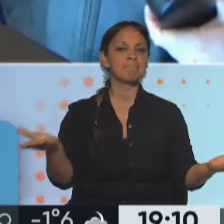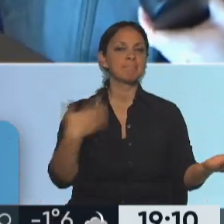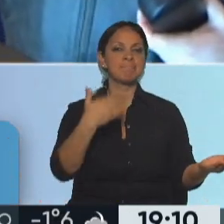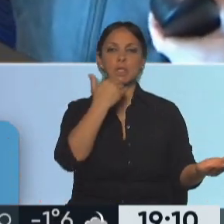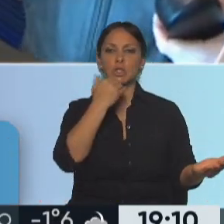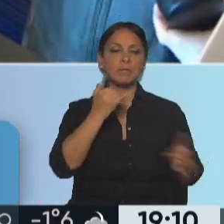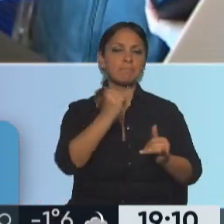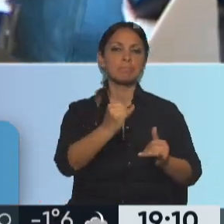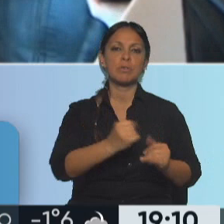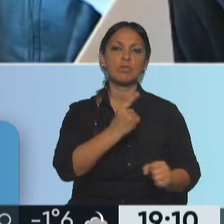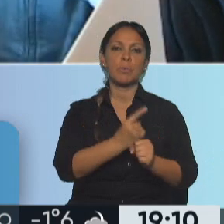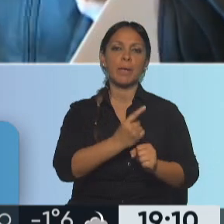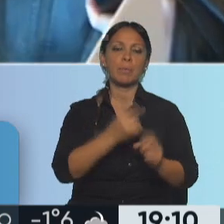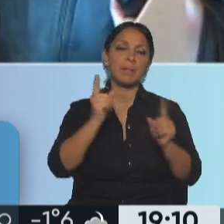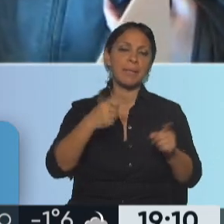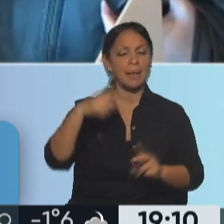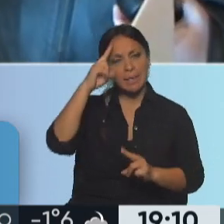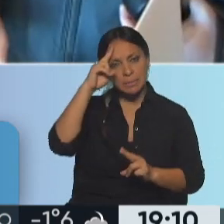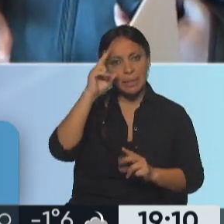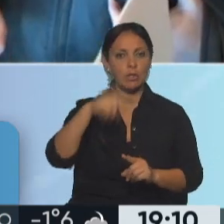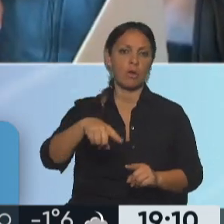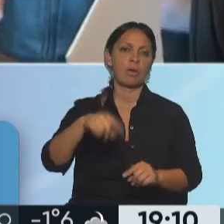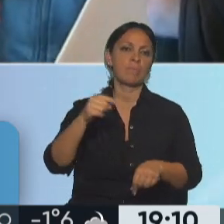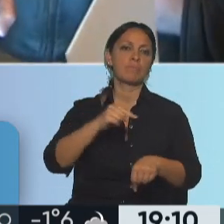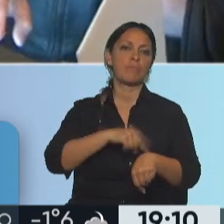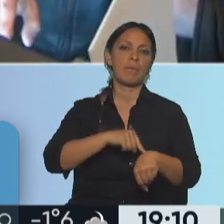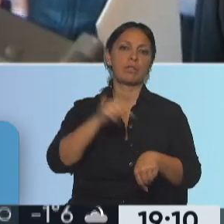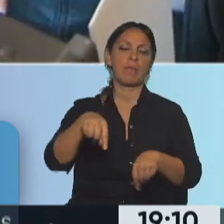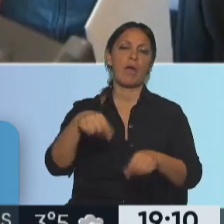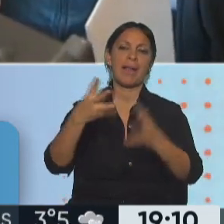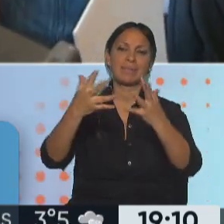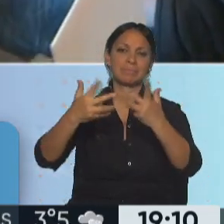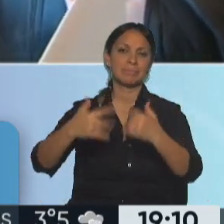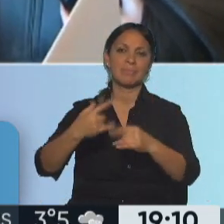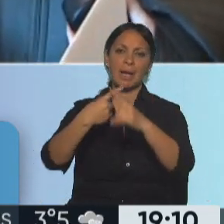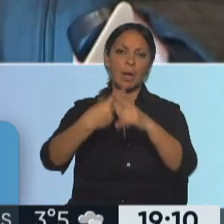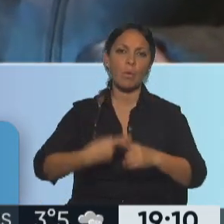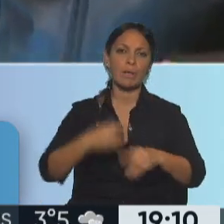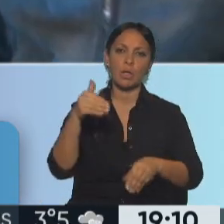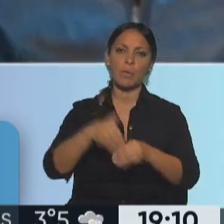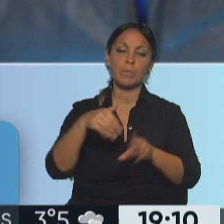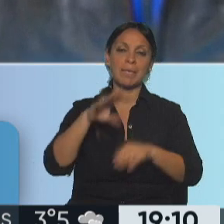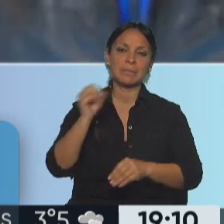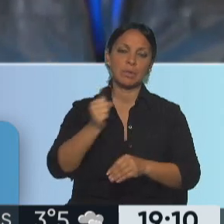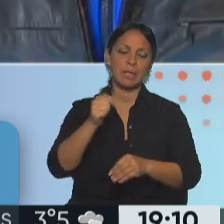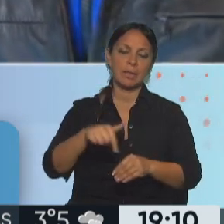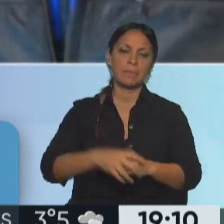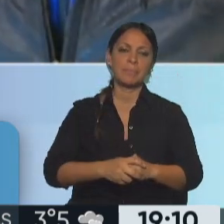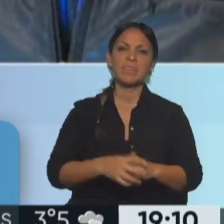No te puedo dar esas definiciones por una cuestión de respeto a lo que se está dando ahora, que es el escrutinio, que es uno de los momentos más importantes de la elección.